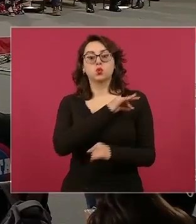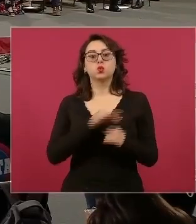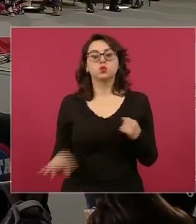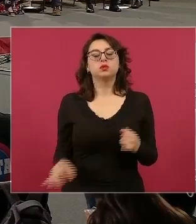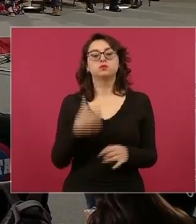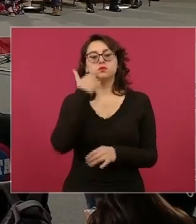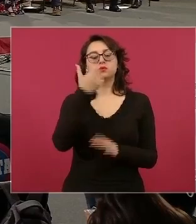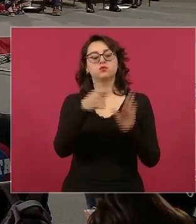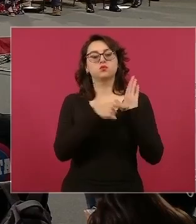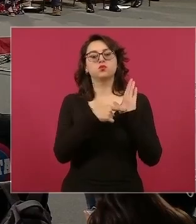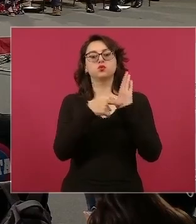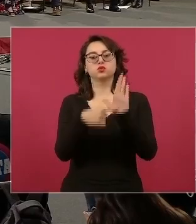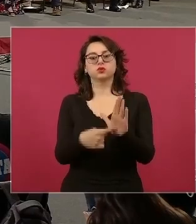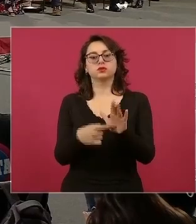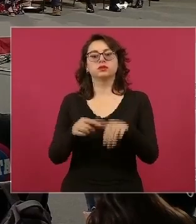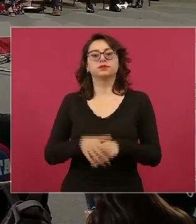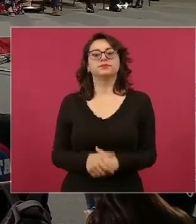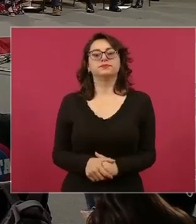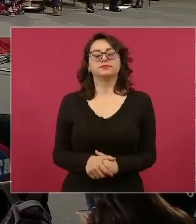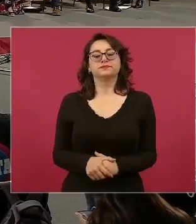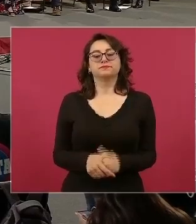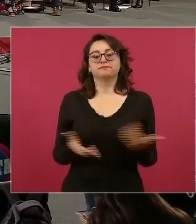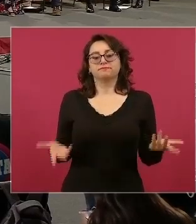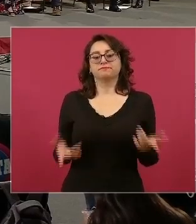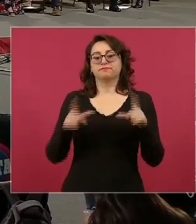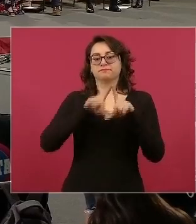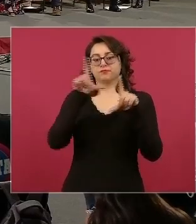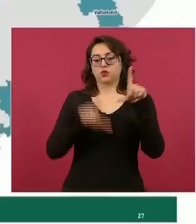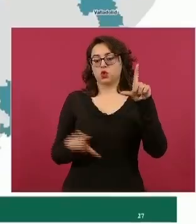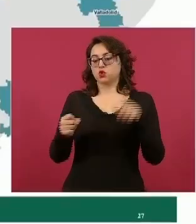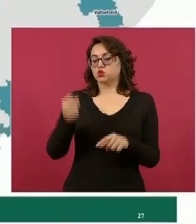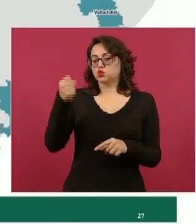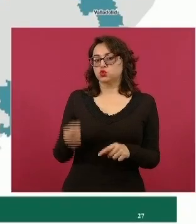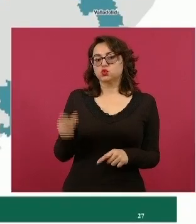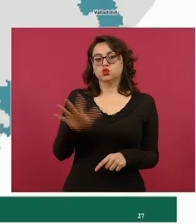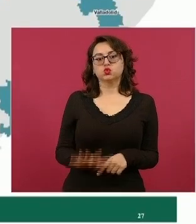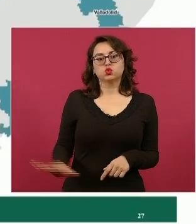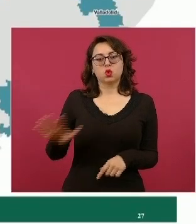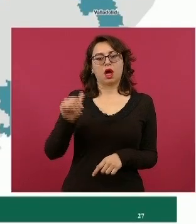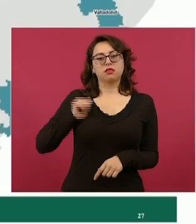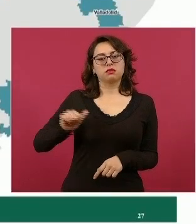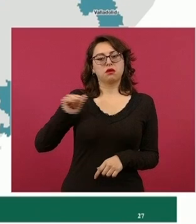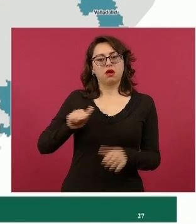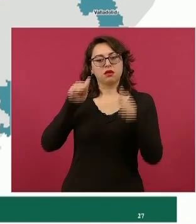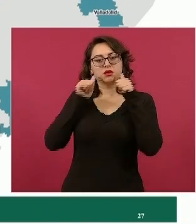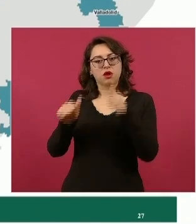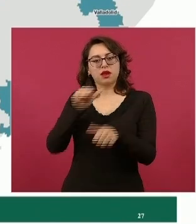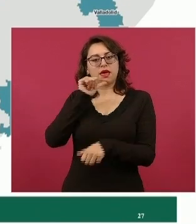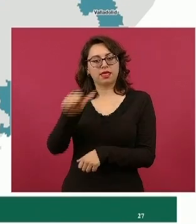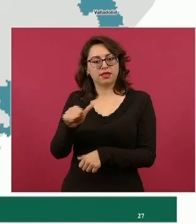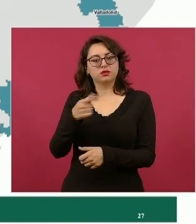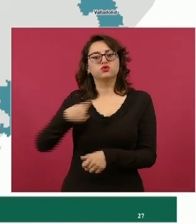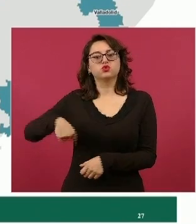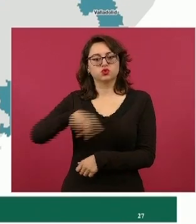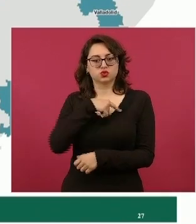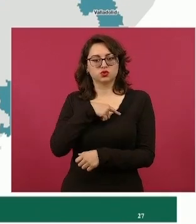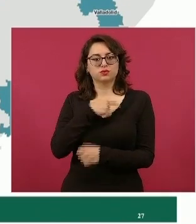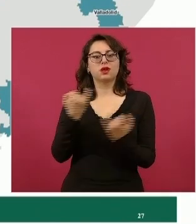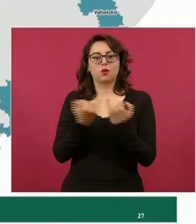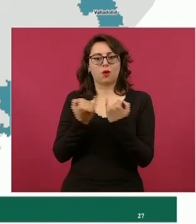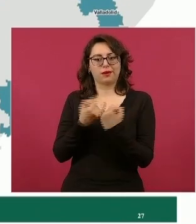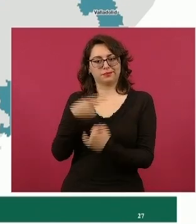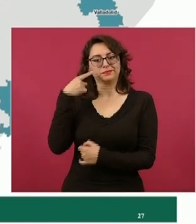empeño en desarrollar el sureste del país, que es la zona que estaba más marginada, nosotros estamos haciendo lo mismo,